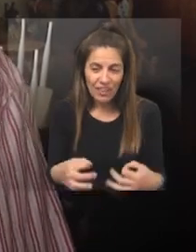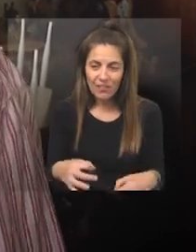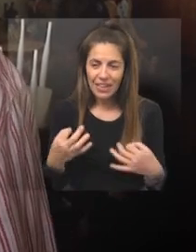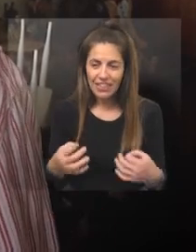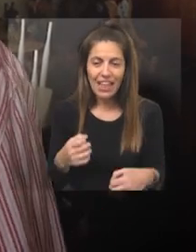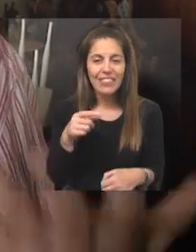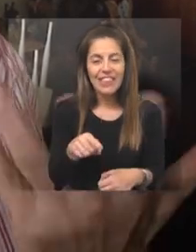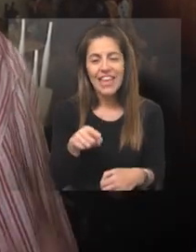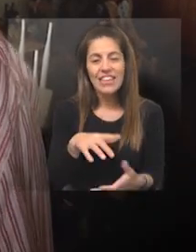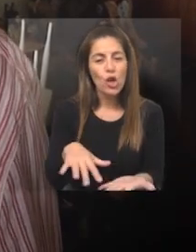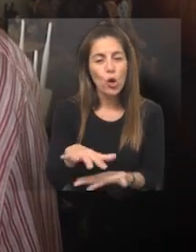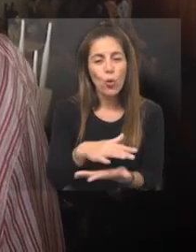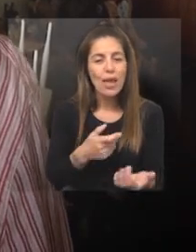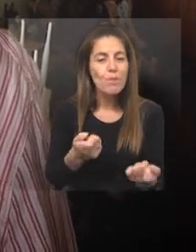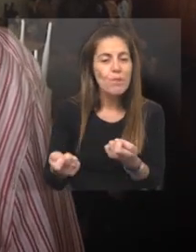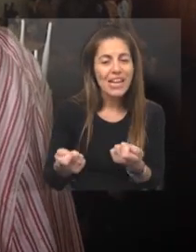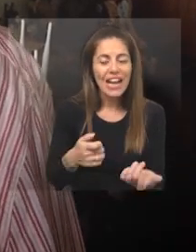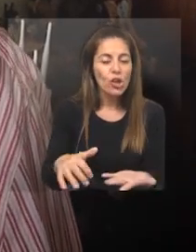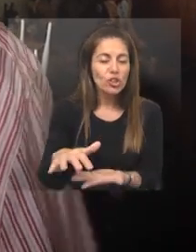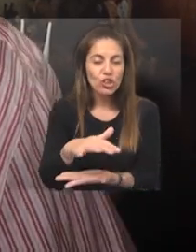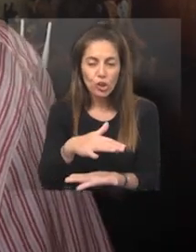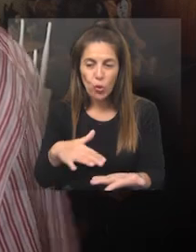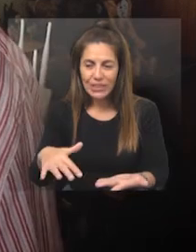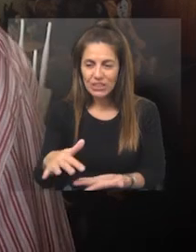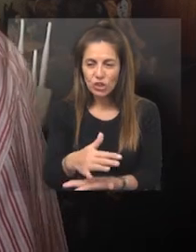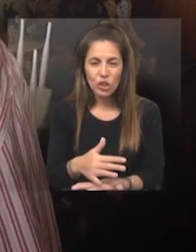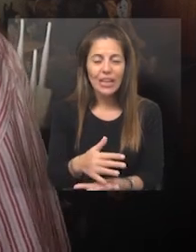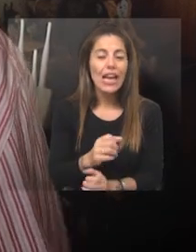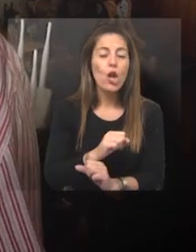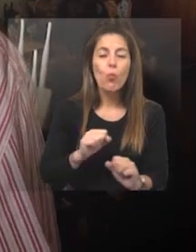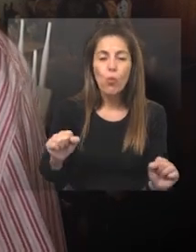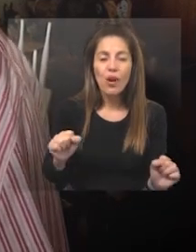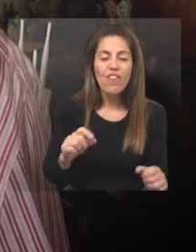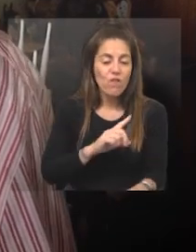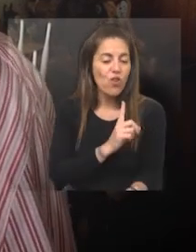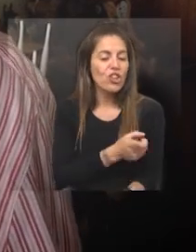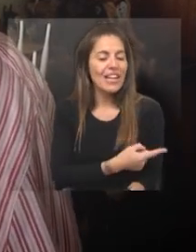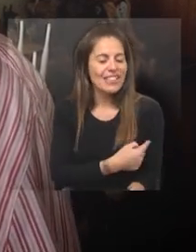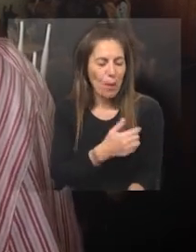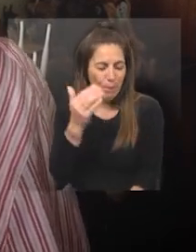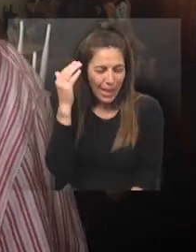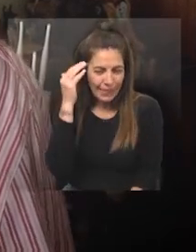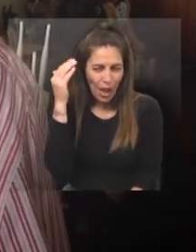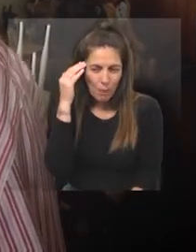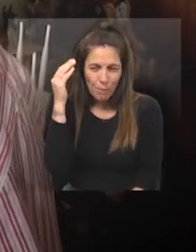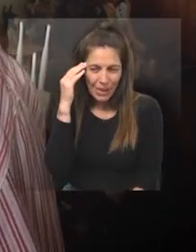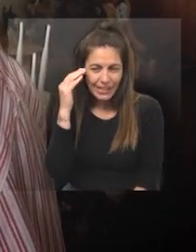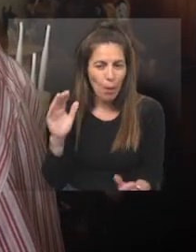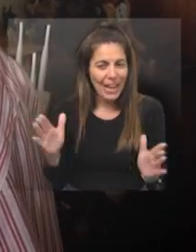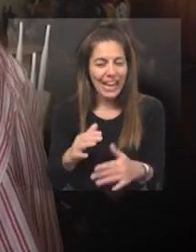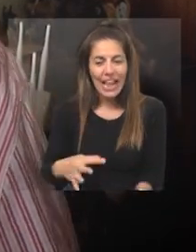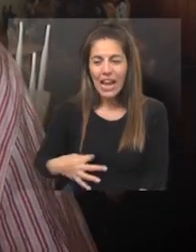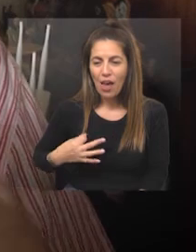Desde allí manejando situaciones que los pueden fortalecer mentalmente para encarar la